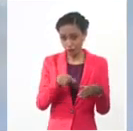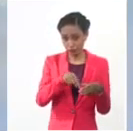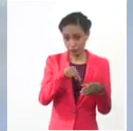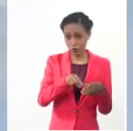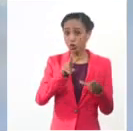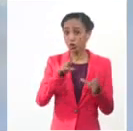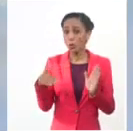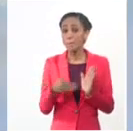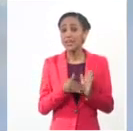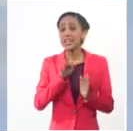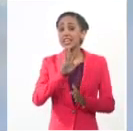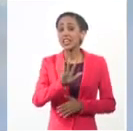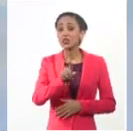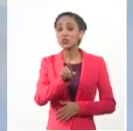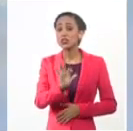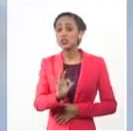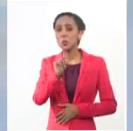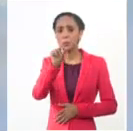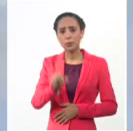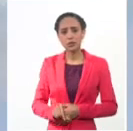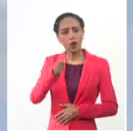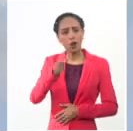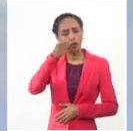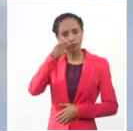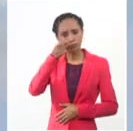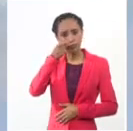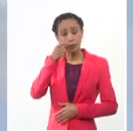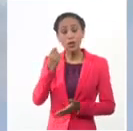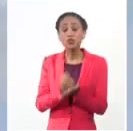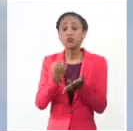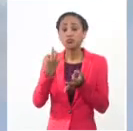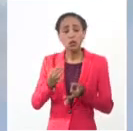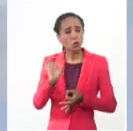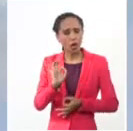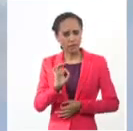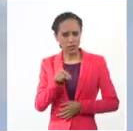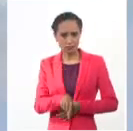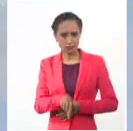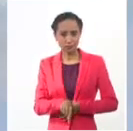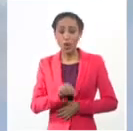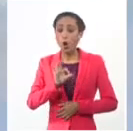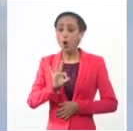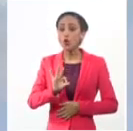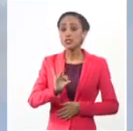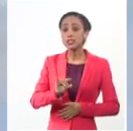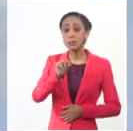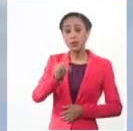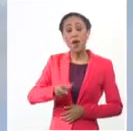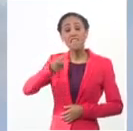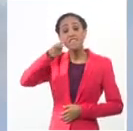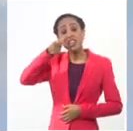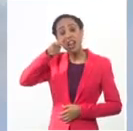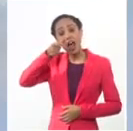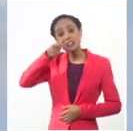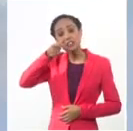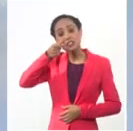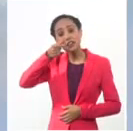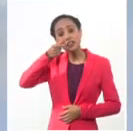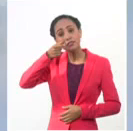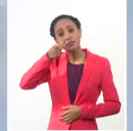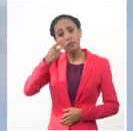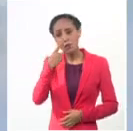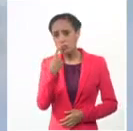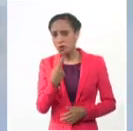2.518 son sospechosos, 86 en vigilancia, fíjense cómo estos